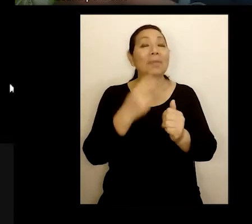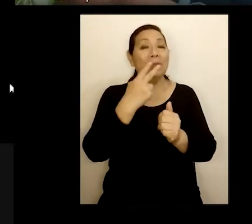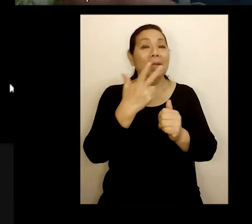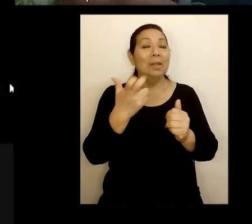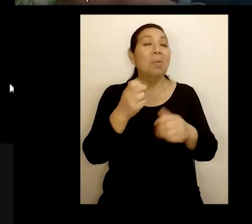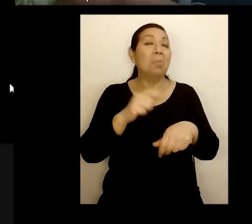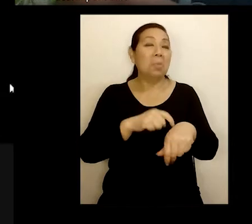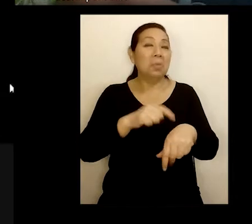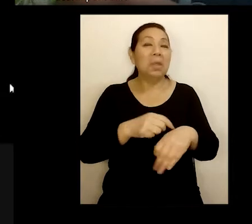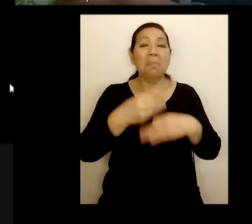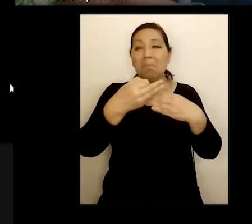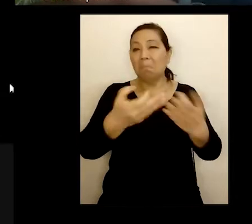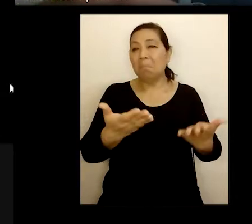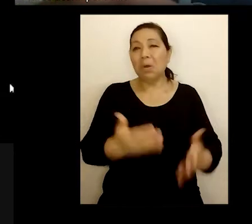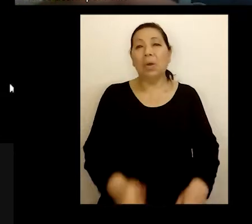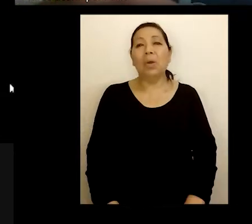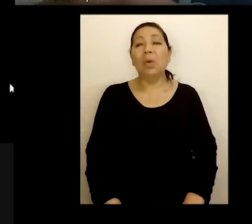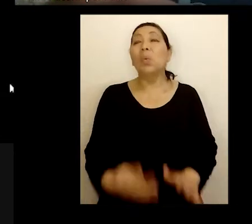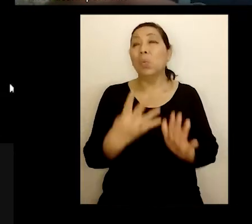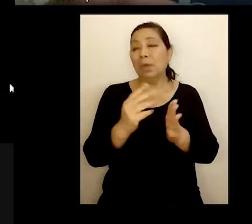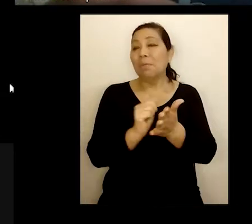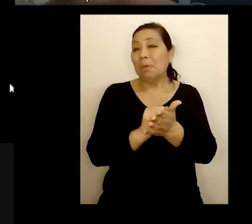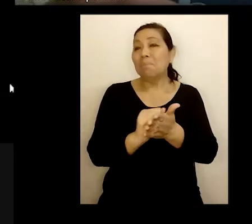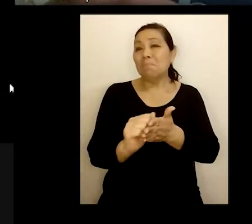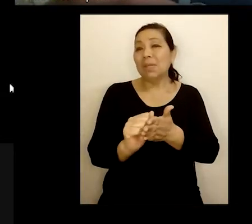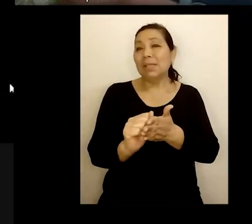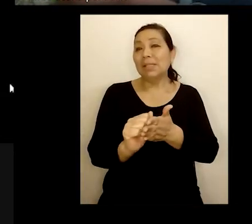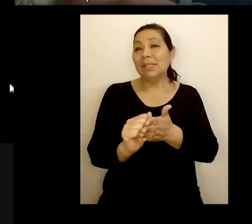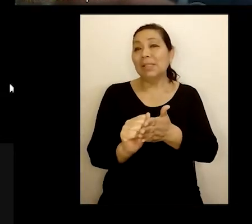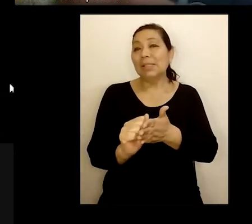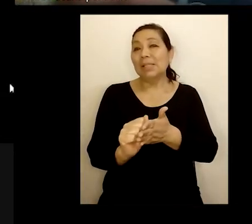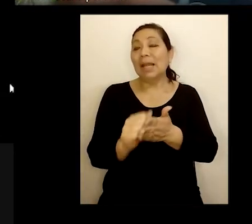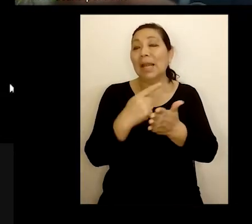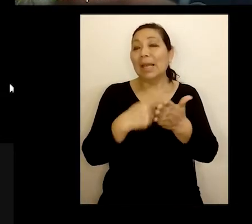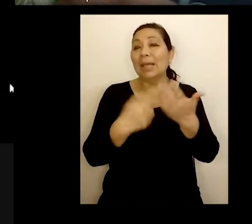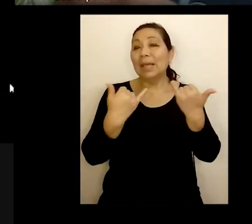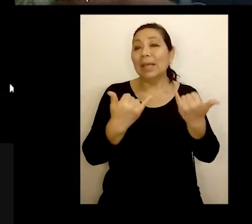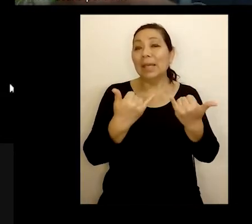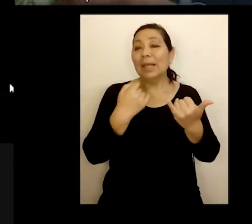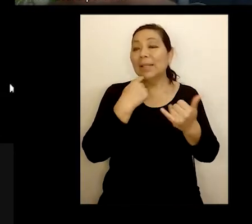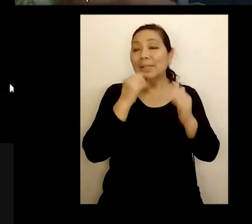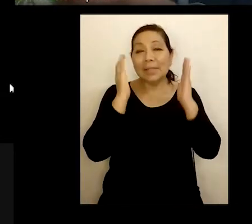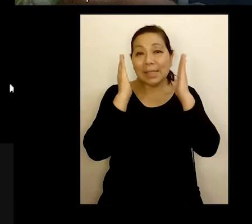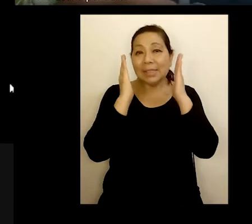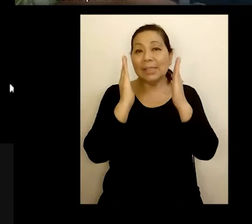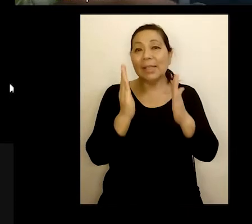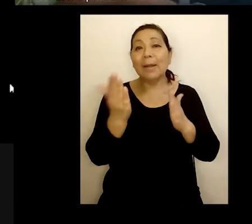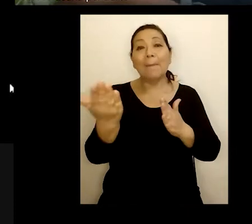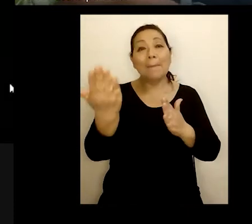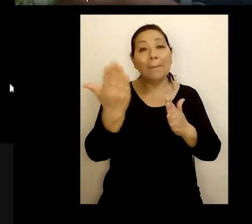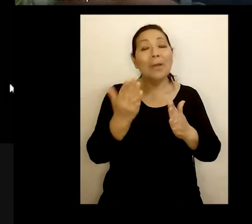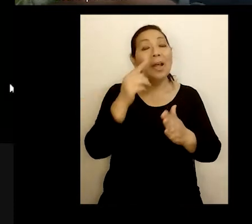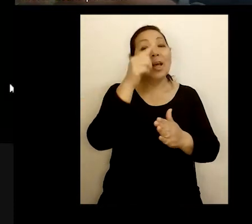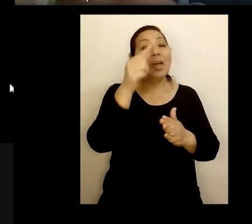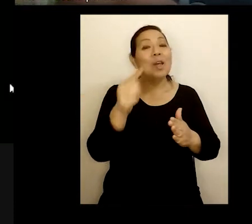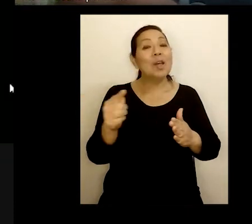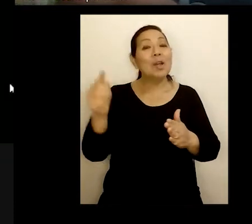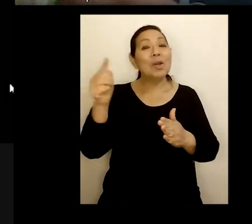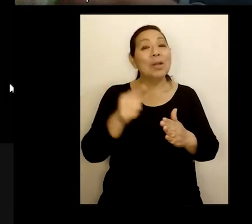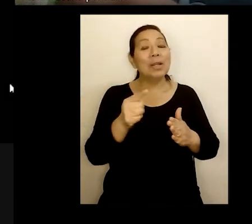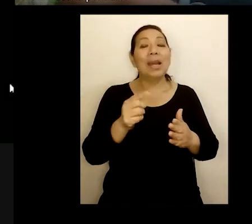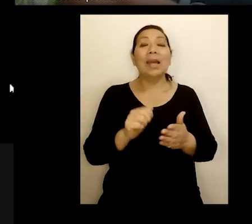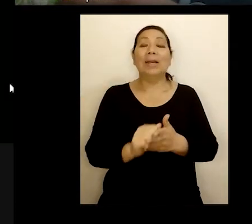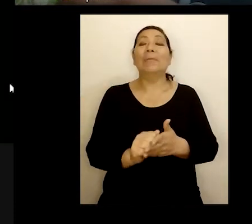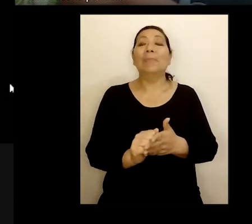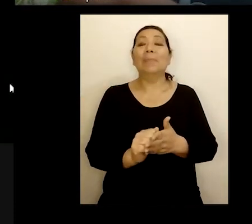preventiva por un plazo de 9 meses. Entonces, la pretensión en este caso se centra en solicitar la nulidad de esta resolución de